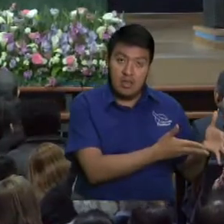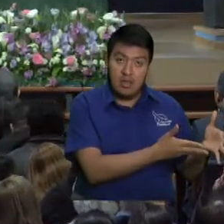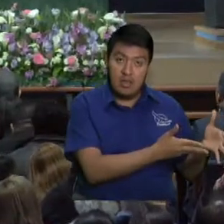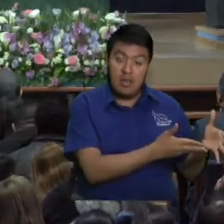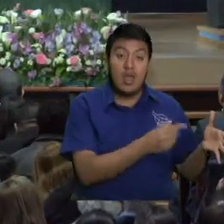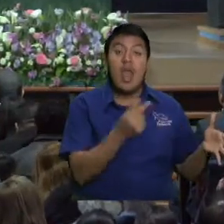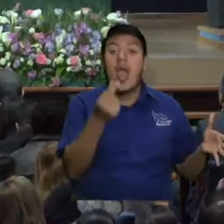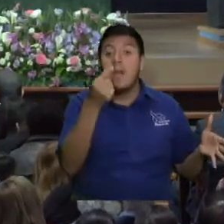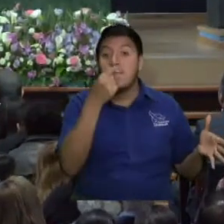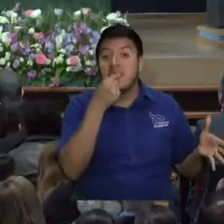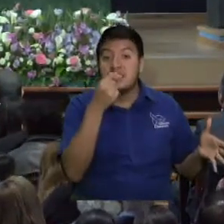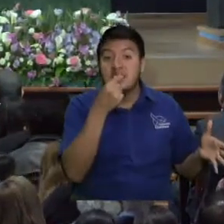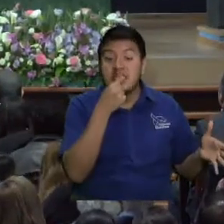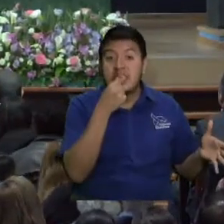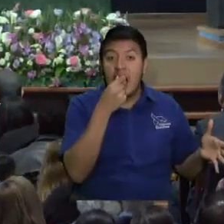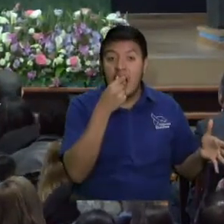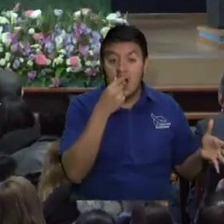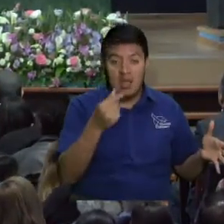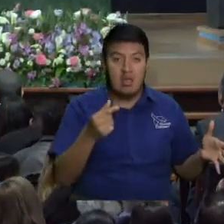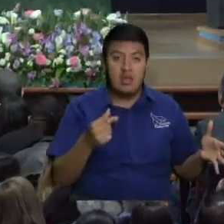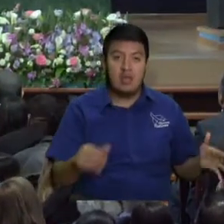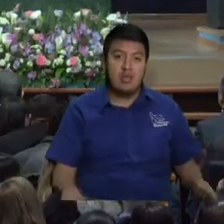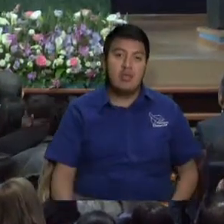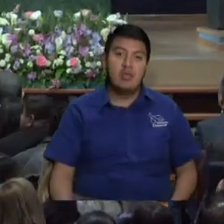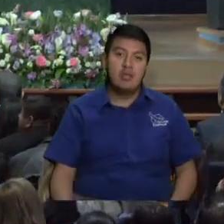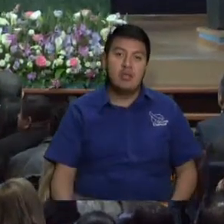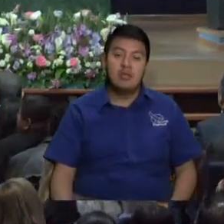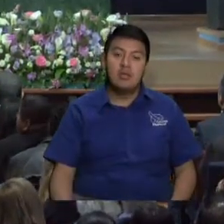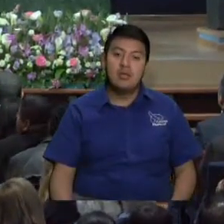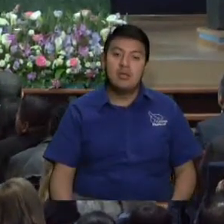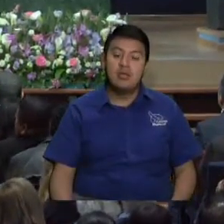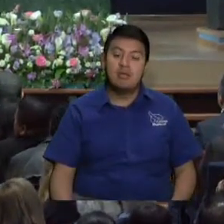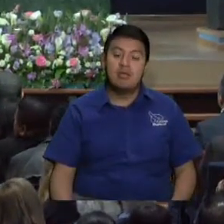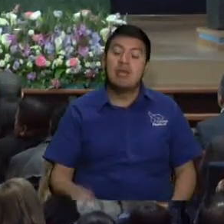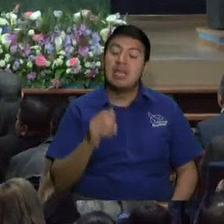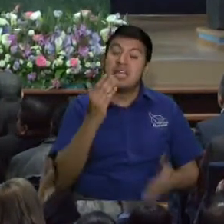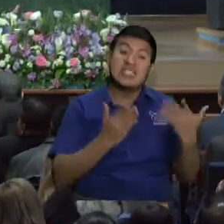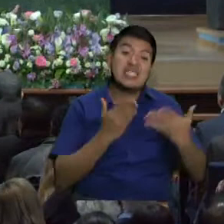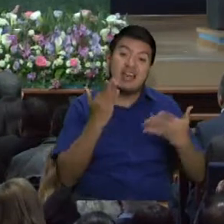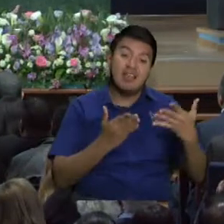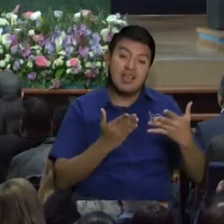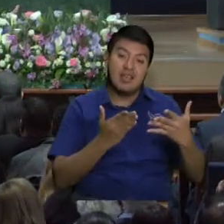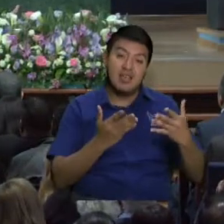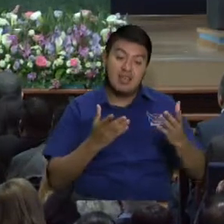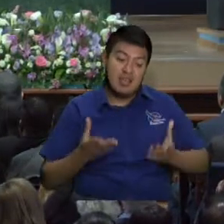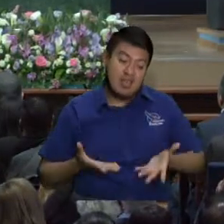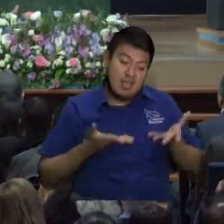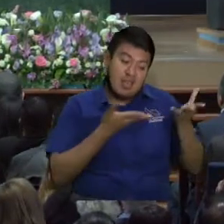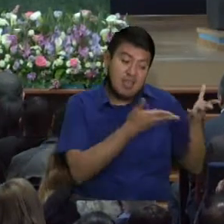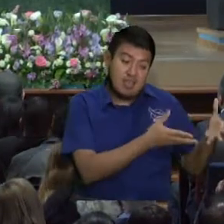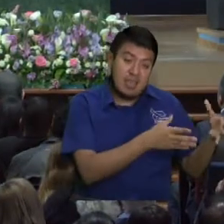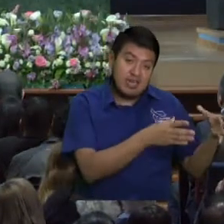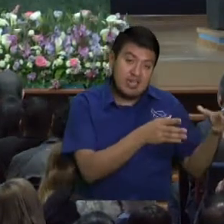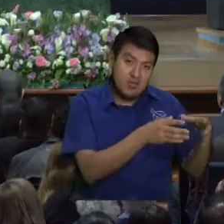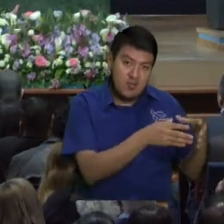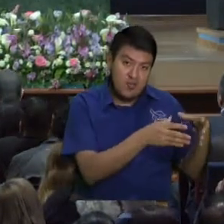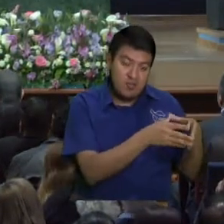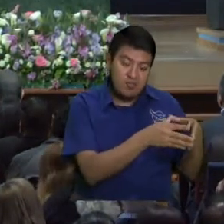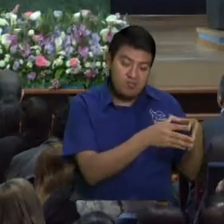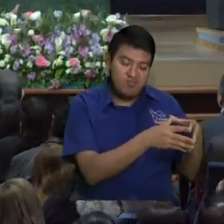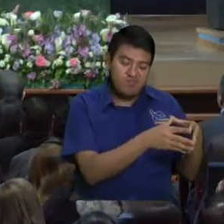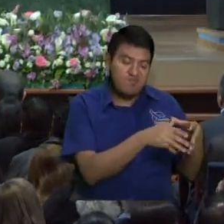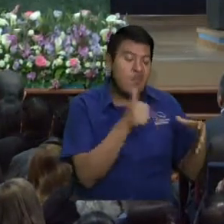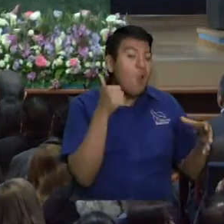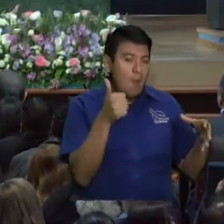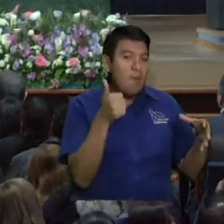vamos a dar a estas es de una sustancia activa. Un nuevo analgésico. que es el último alarido de la moda. A eso